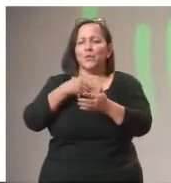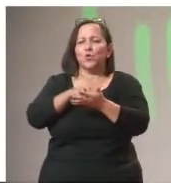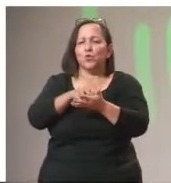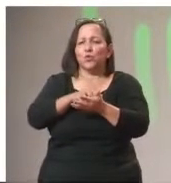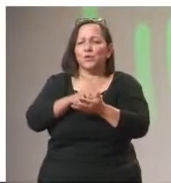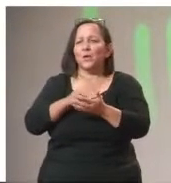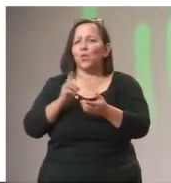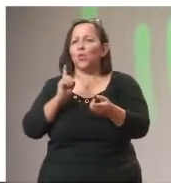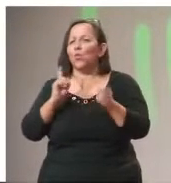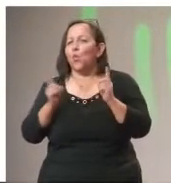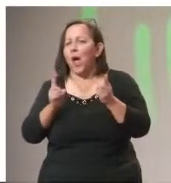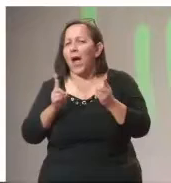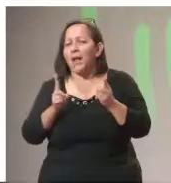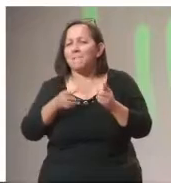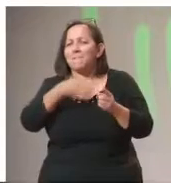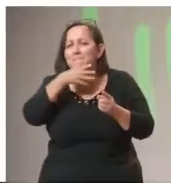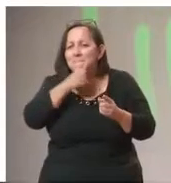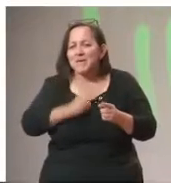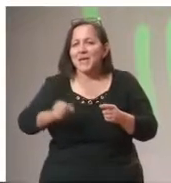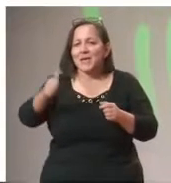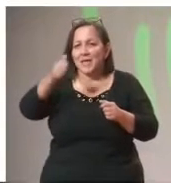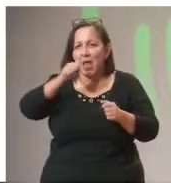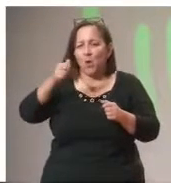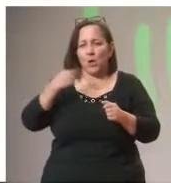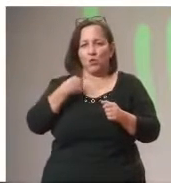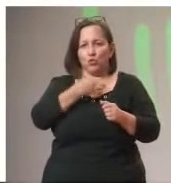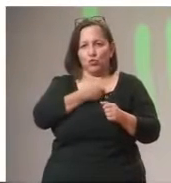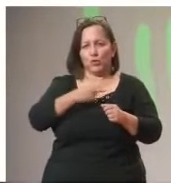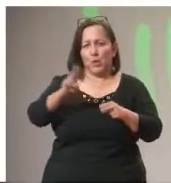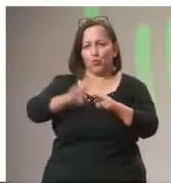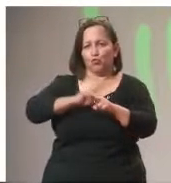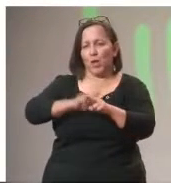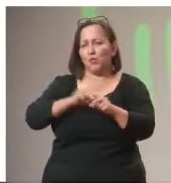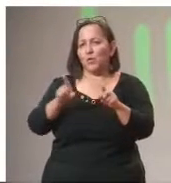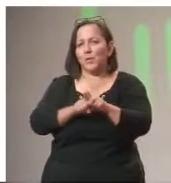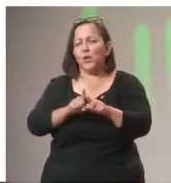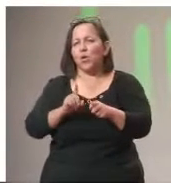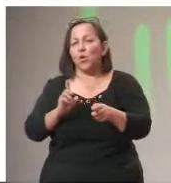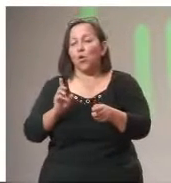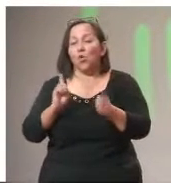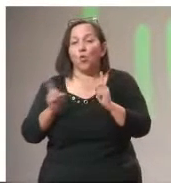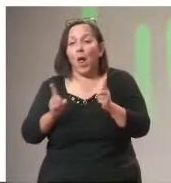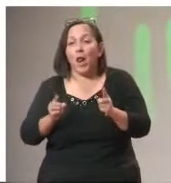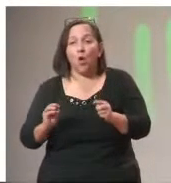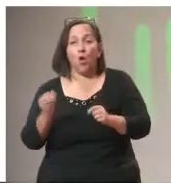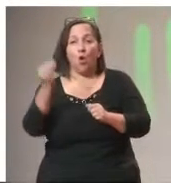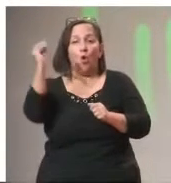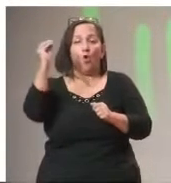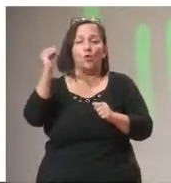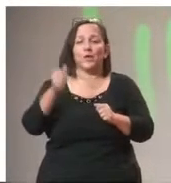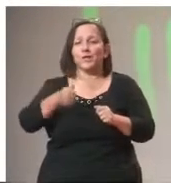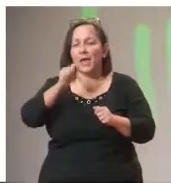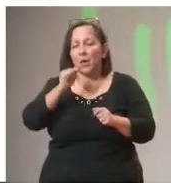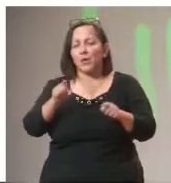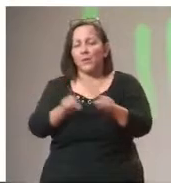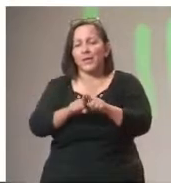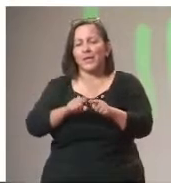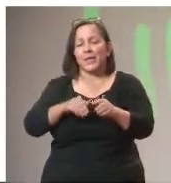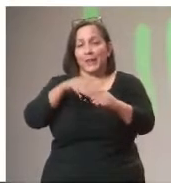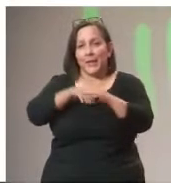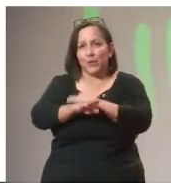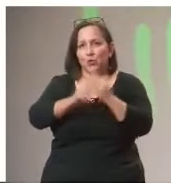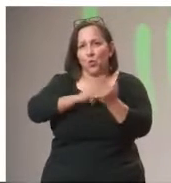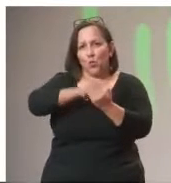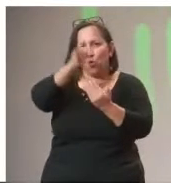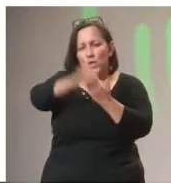tan longeva es el agua que nosotros estamos utilizando o qué tan joven es. Entonces, dentro de un proyecto internacional que